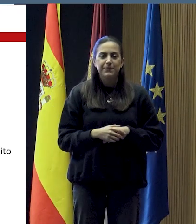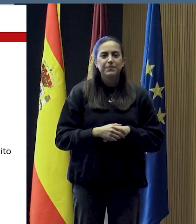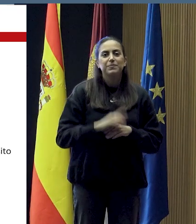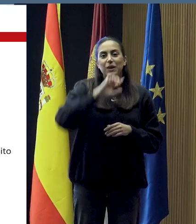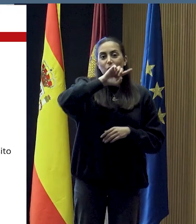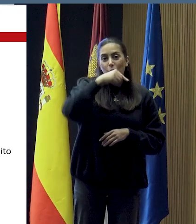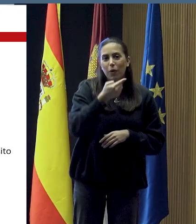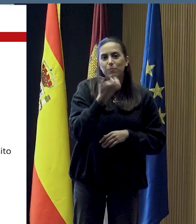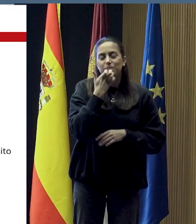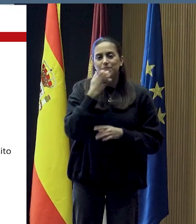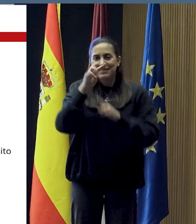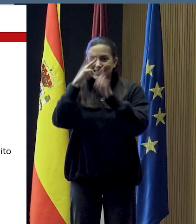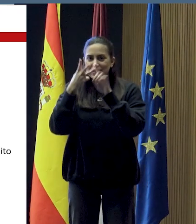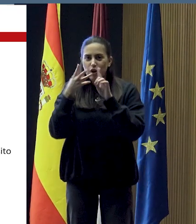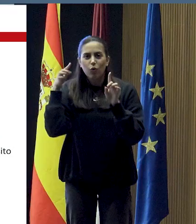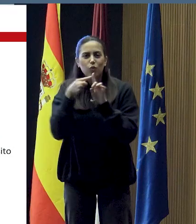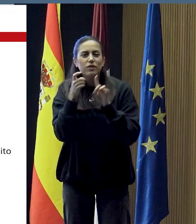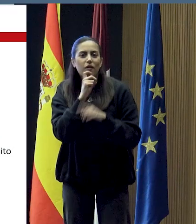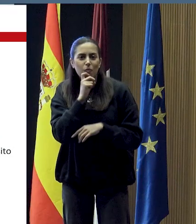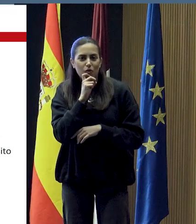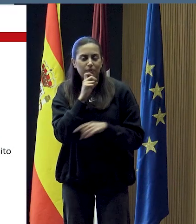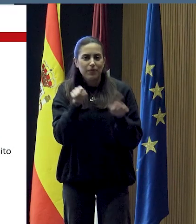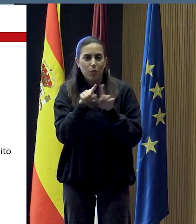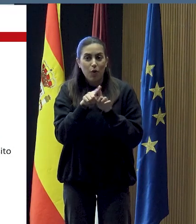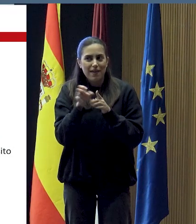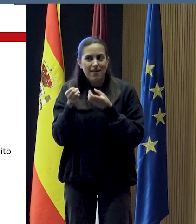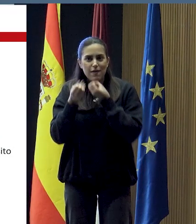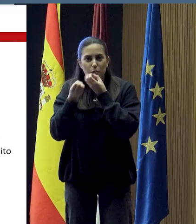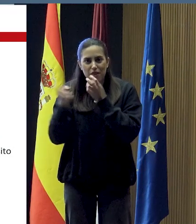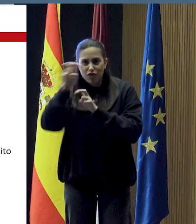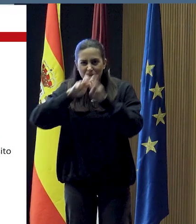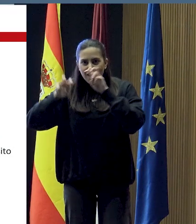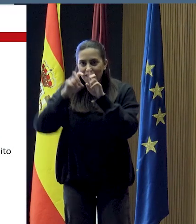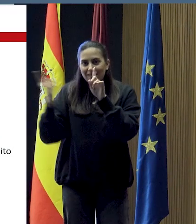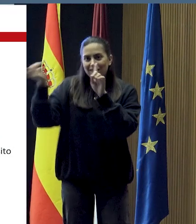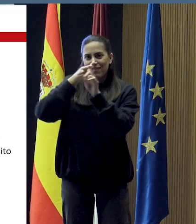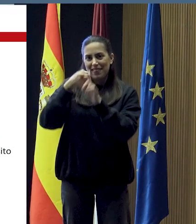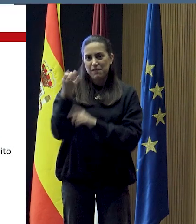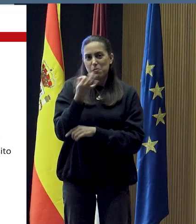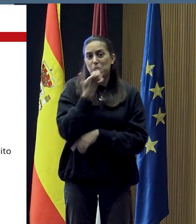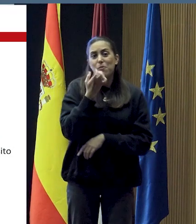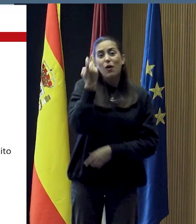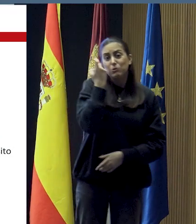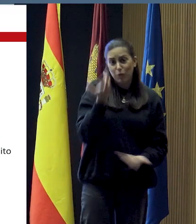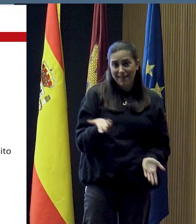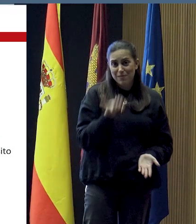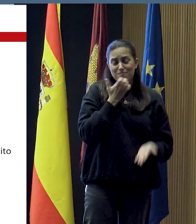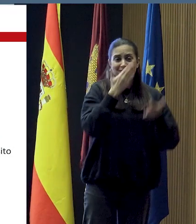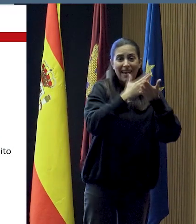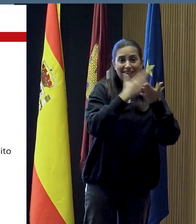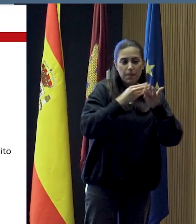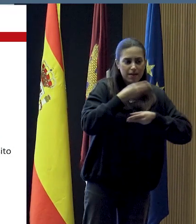para utilizarlos, para hacer cualquier tarea, pues hay que recuperar esa información. Y si no, que se lo pregunten a los estudiantes cuando tienen que hacer un